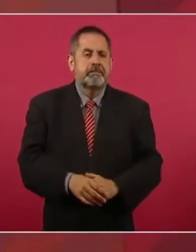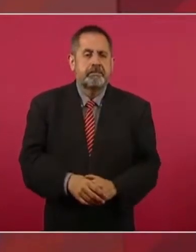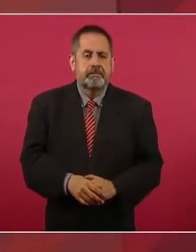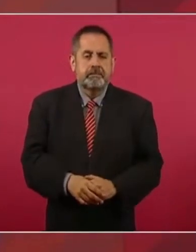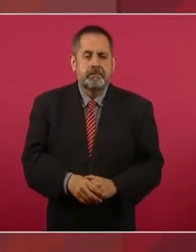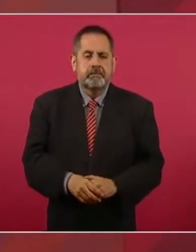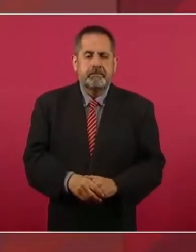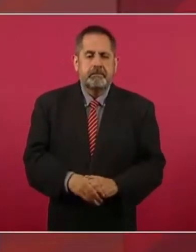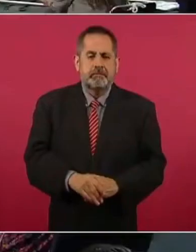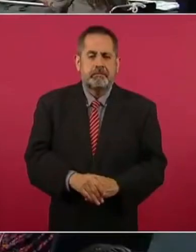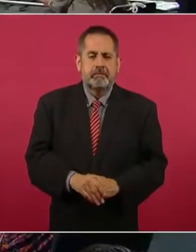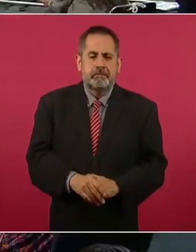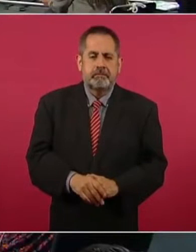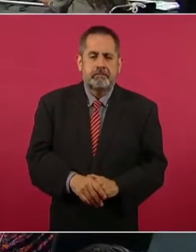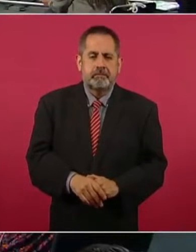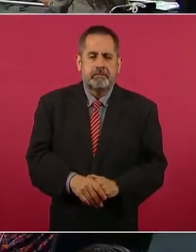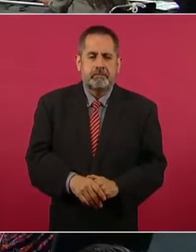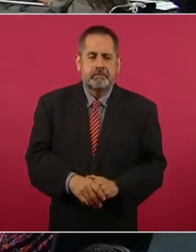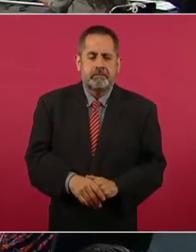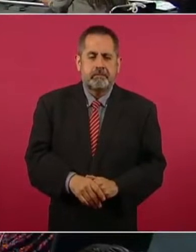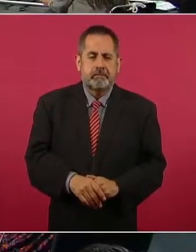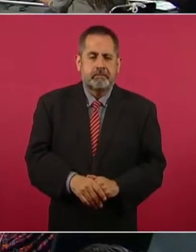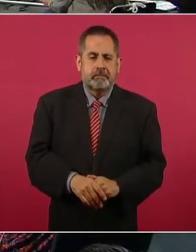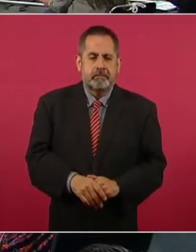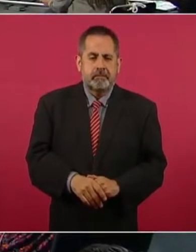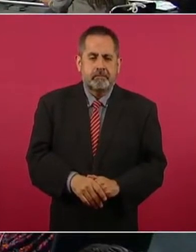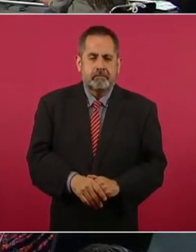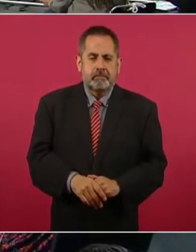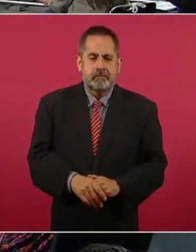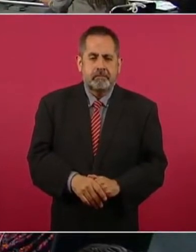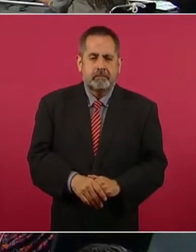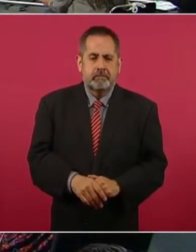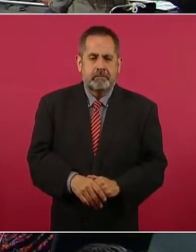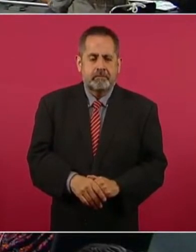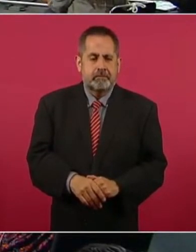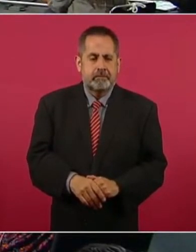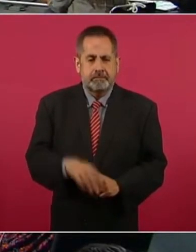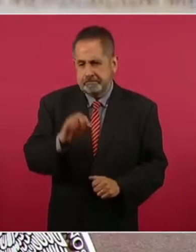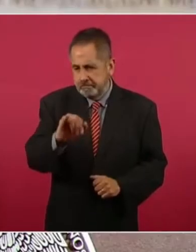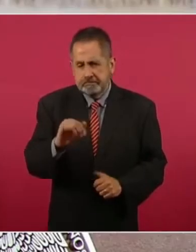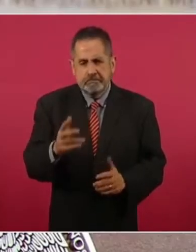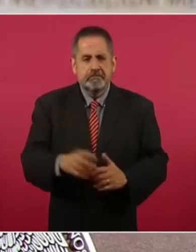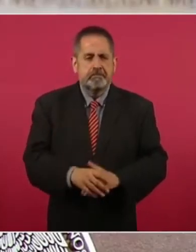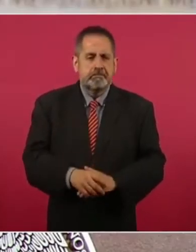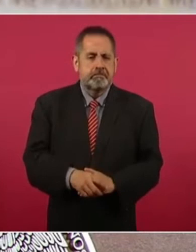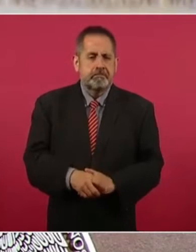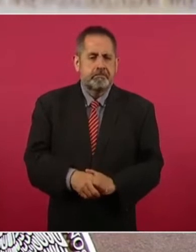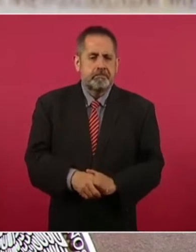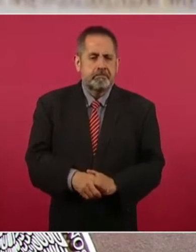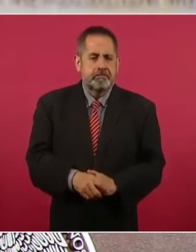¿Ya regresó a Alemania y otros países? Sí. ¿Qué opinión de eso, presidente? Pues